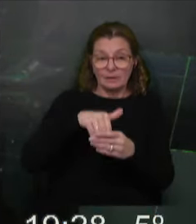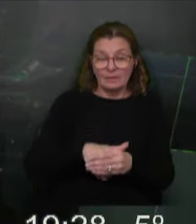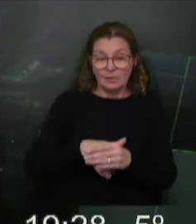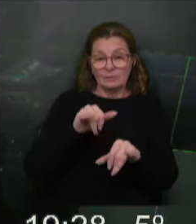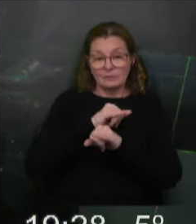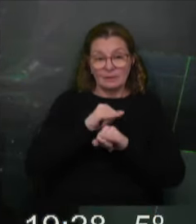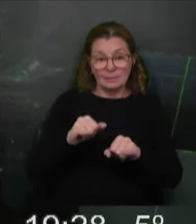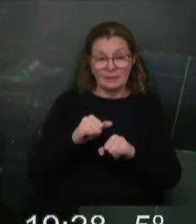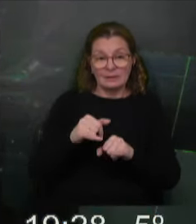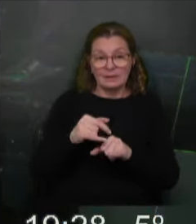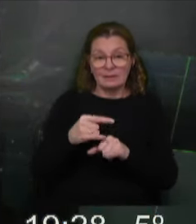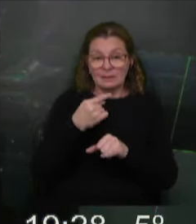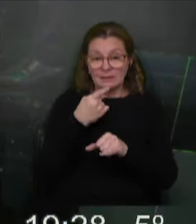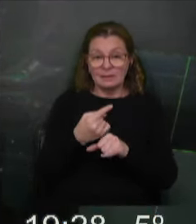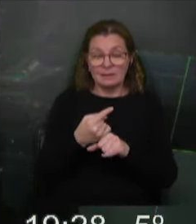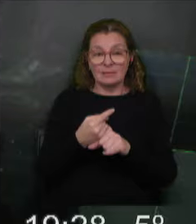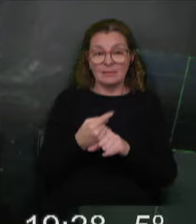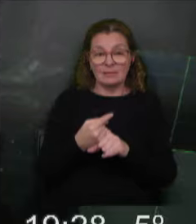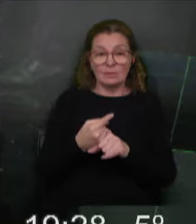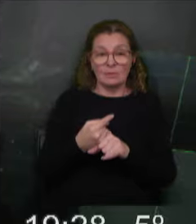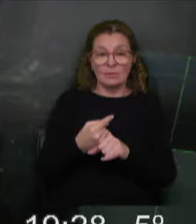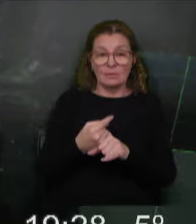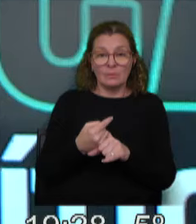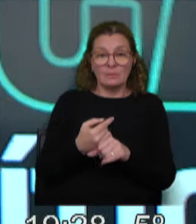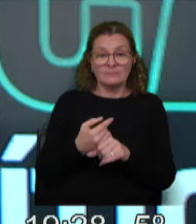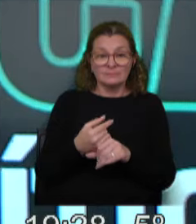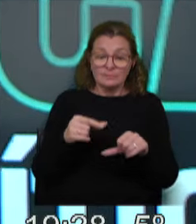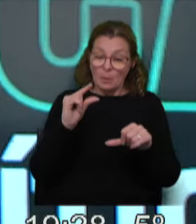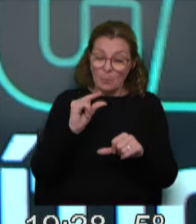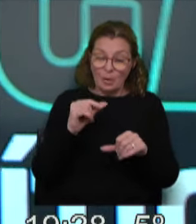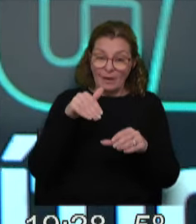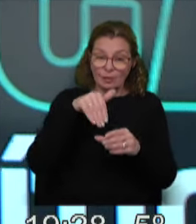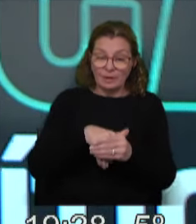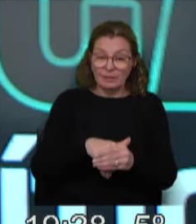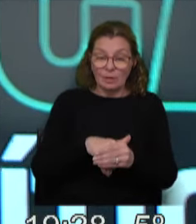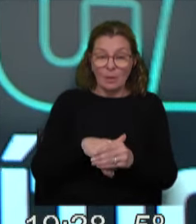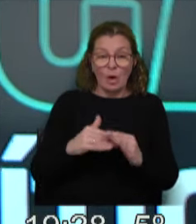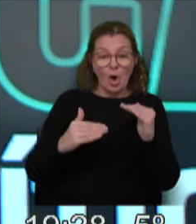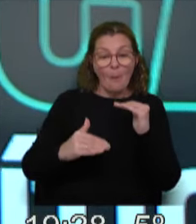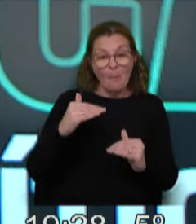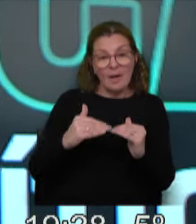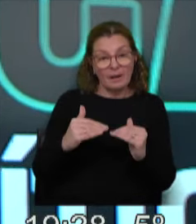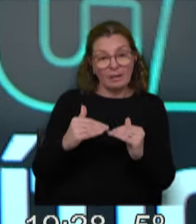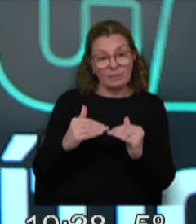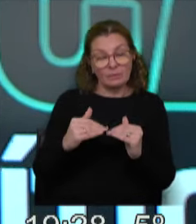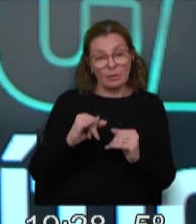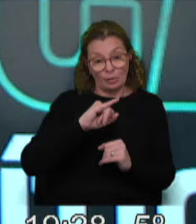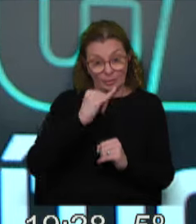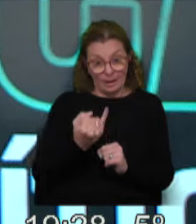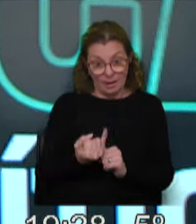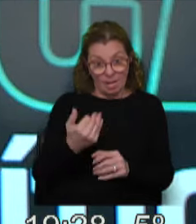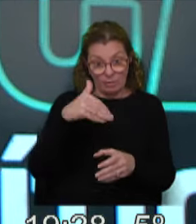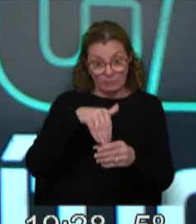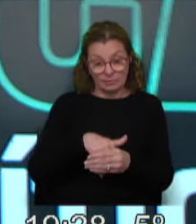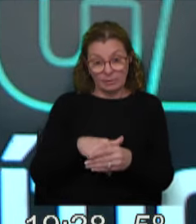termina configurando una magra votación en términos comparados con lo que recibe eh Delgado